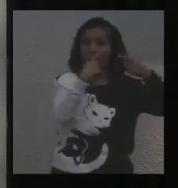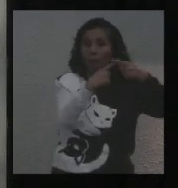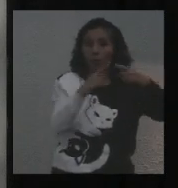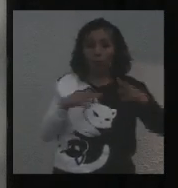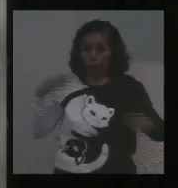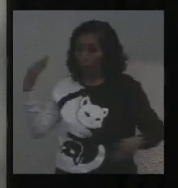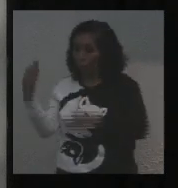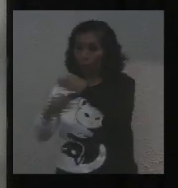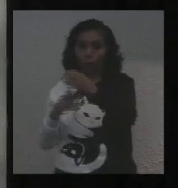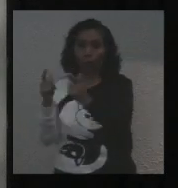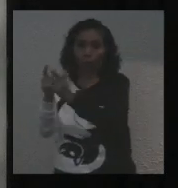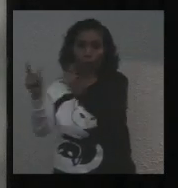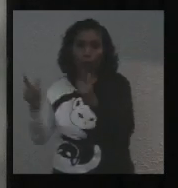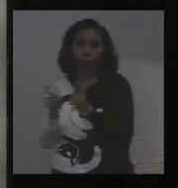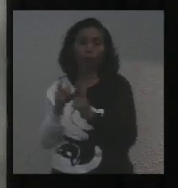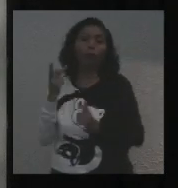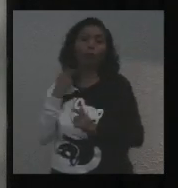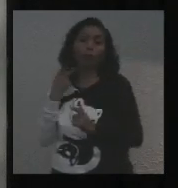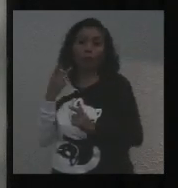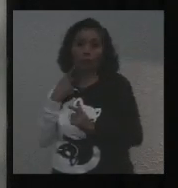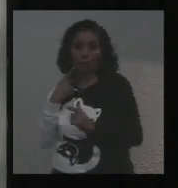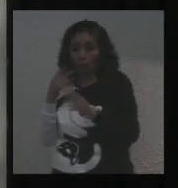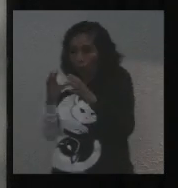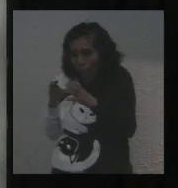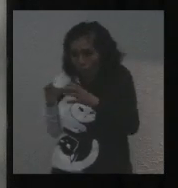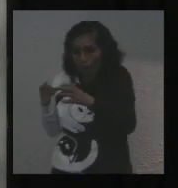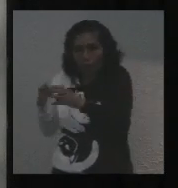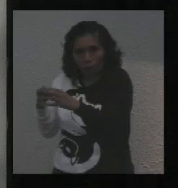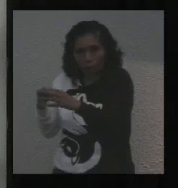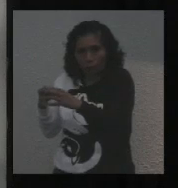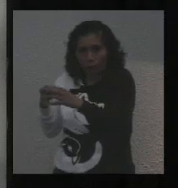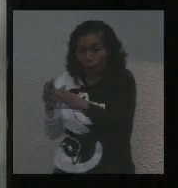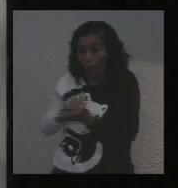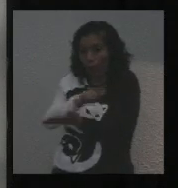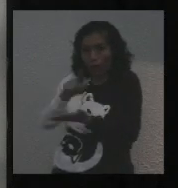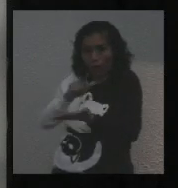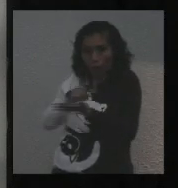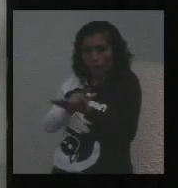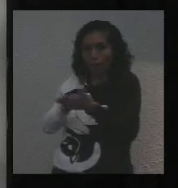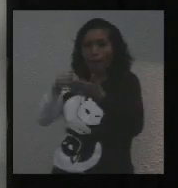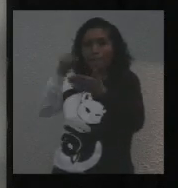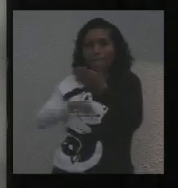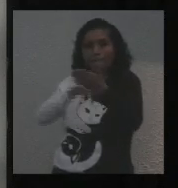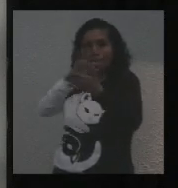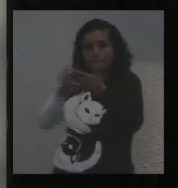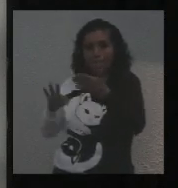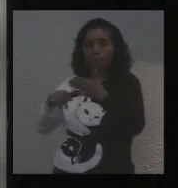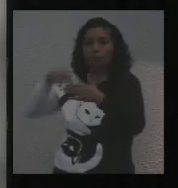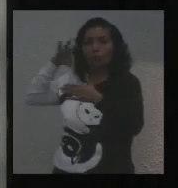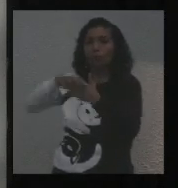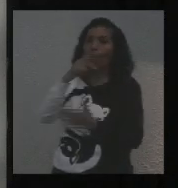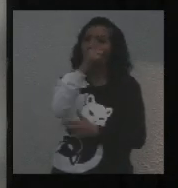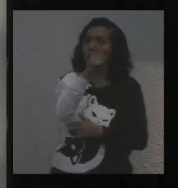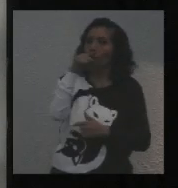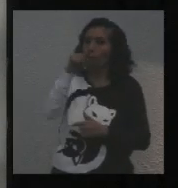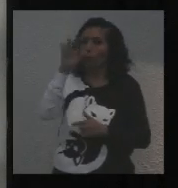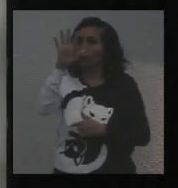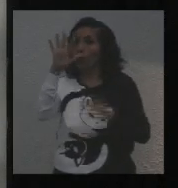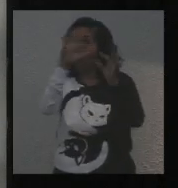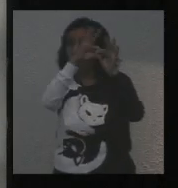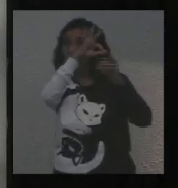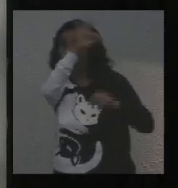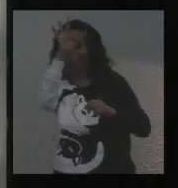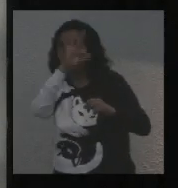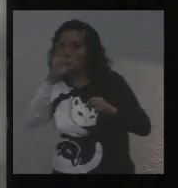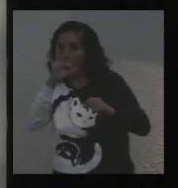partido político registrado conforme a lo dispuesto en la ley electoral, al obtener el 1.5% de la votación total de la